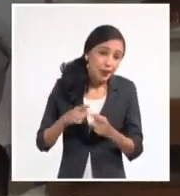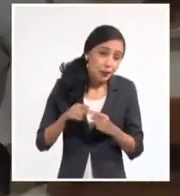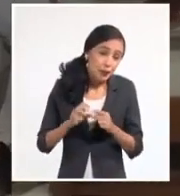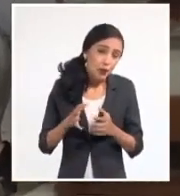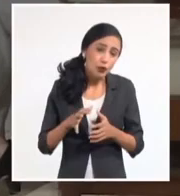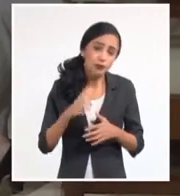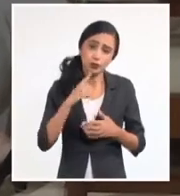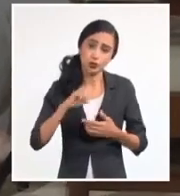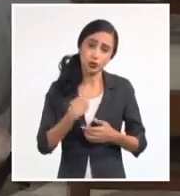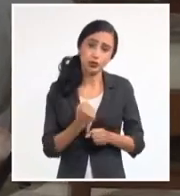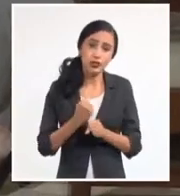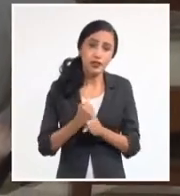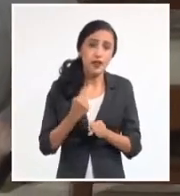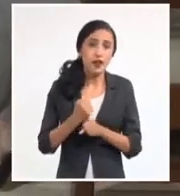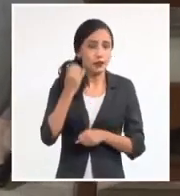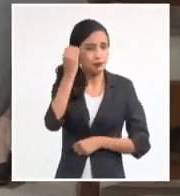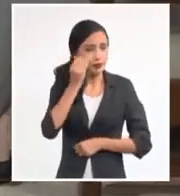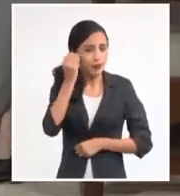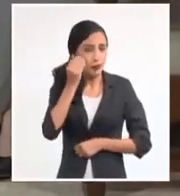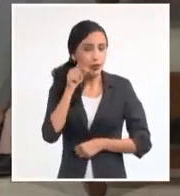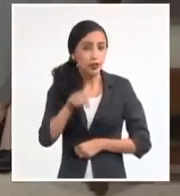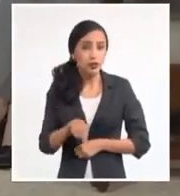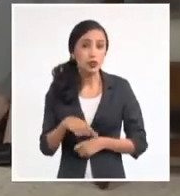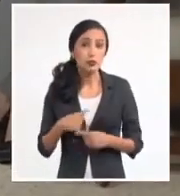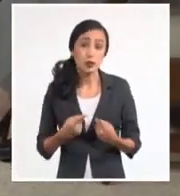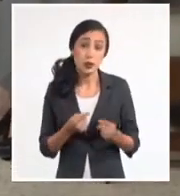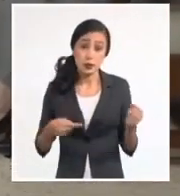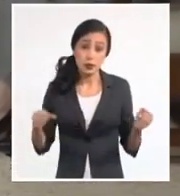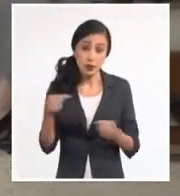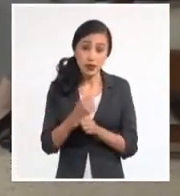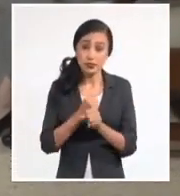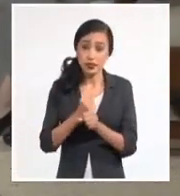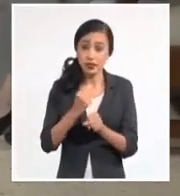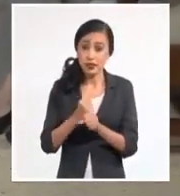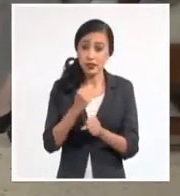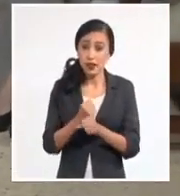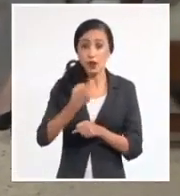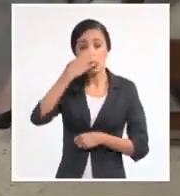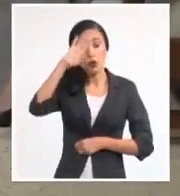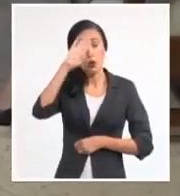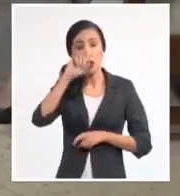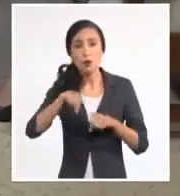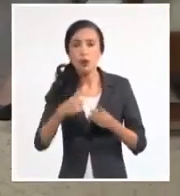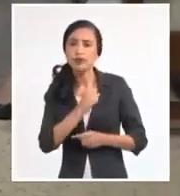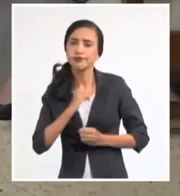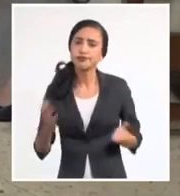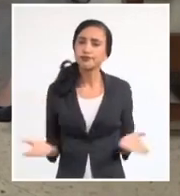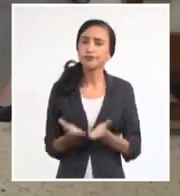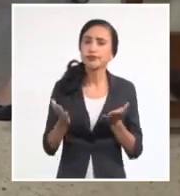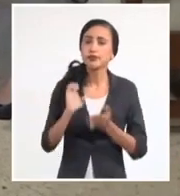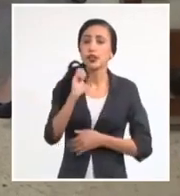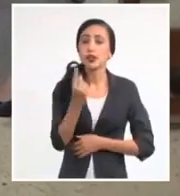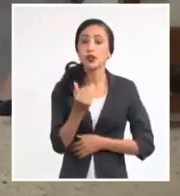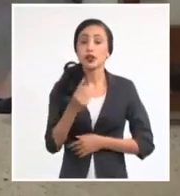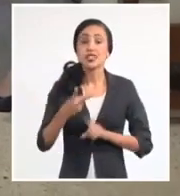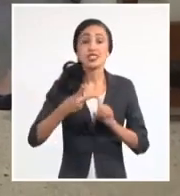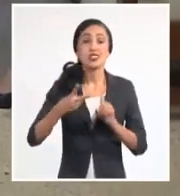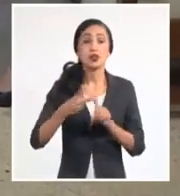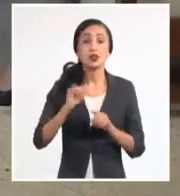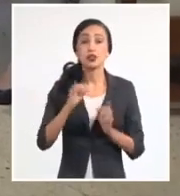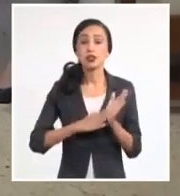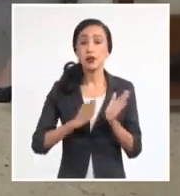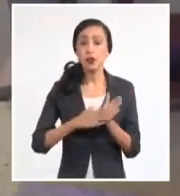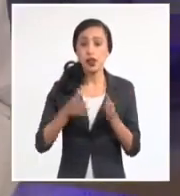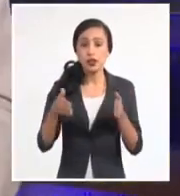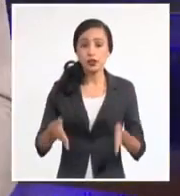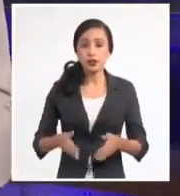manera fundamental la batalla que libra el país por desarrollar la economía, sobre todo en el segundo semestre del año, cómo